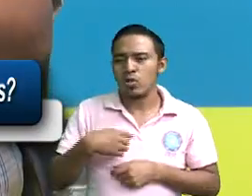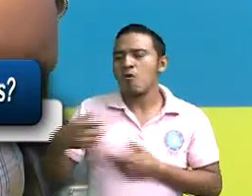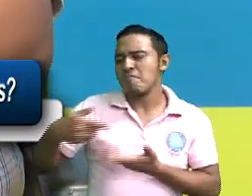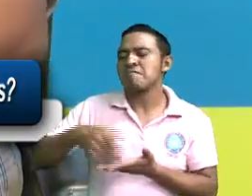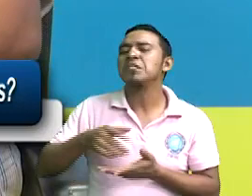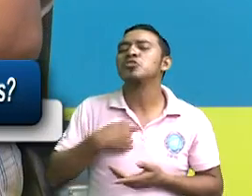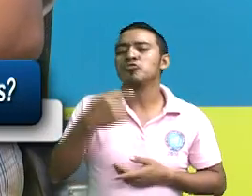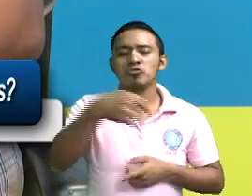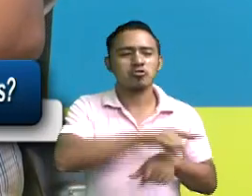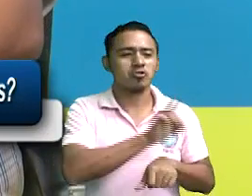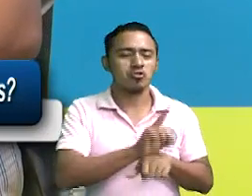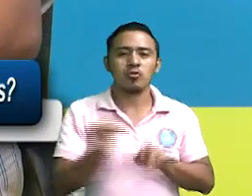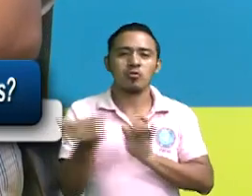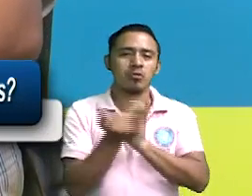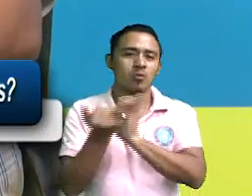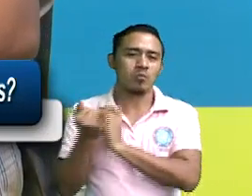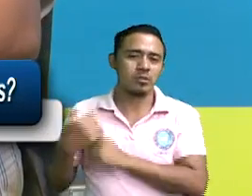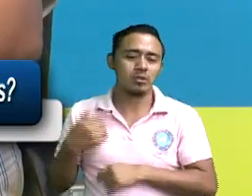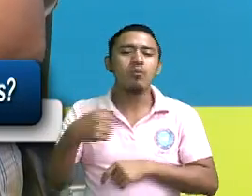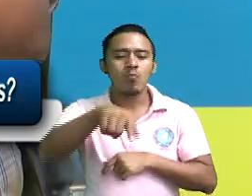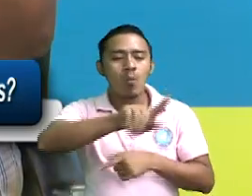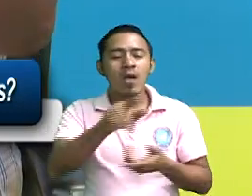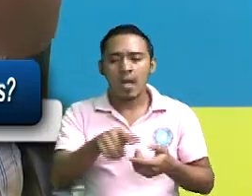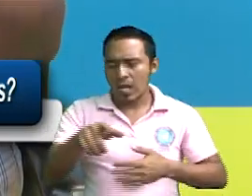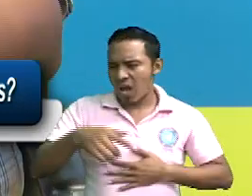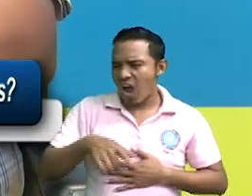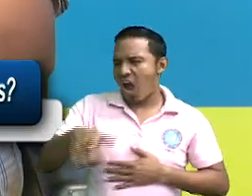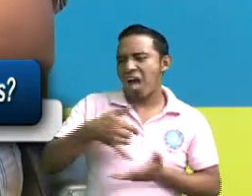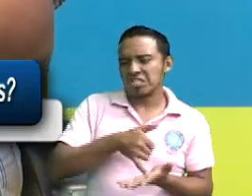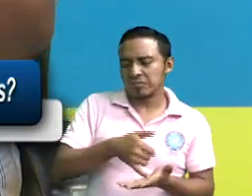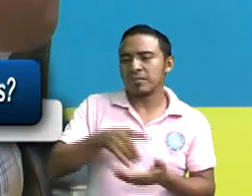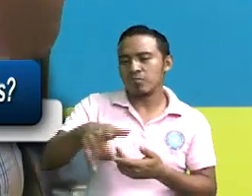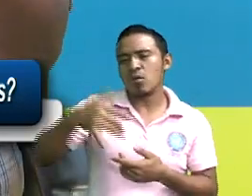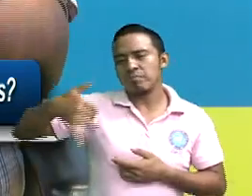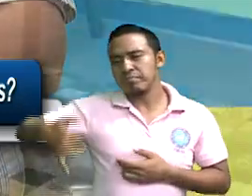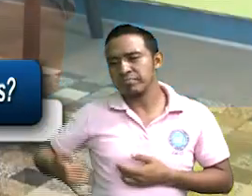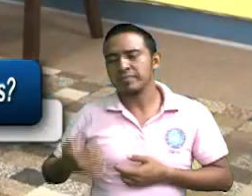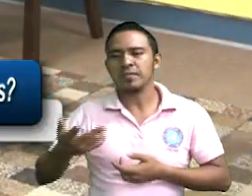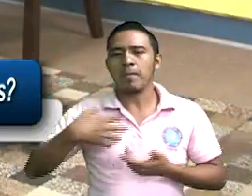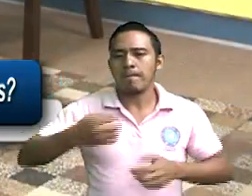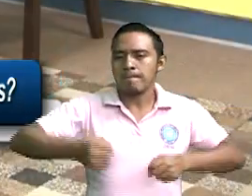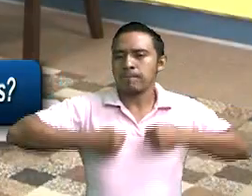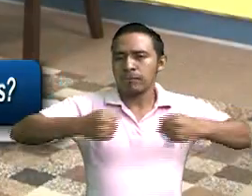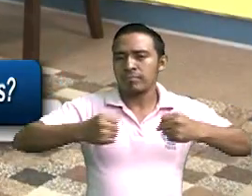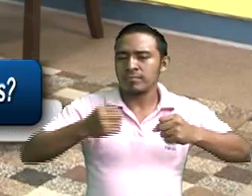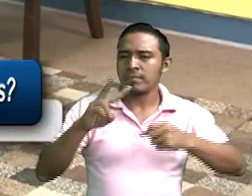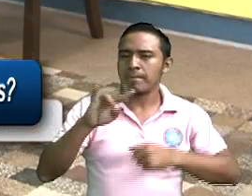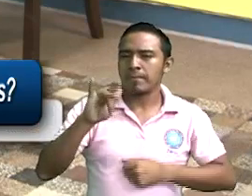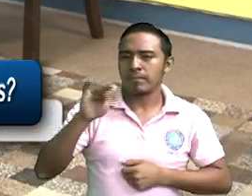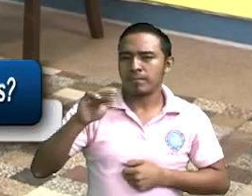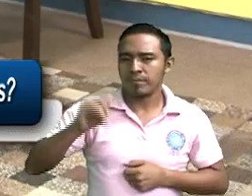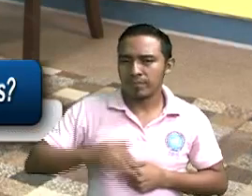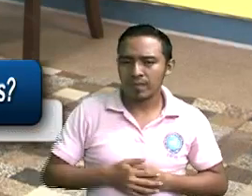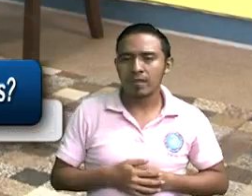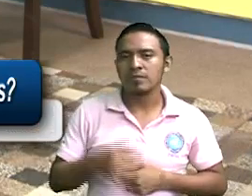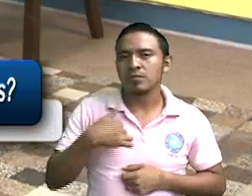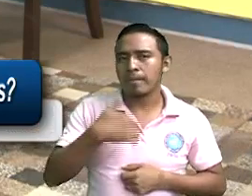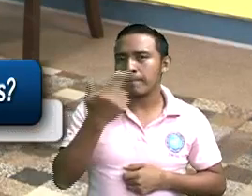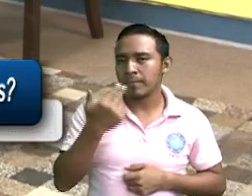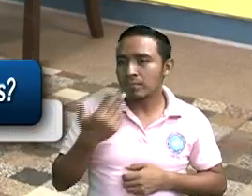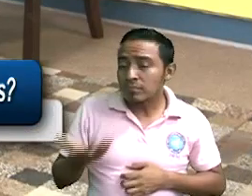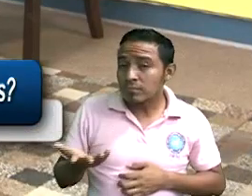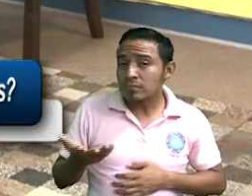todos somos médicos. Y decimos, eso es debilidad, vitaminate. Quería